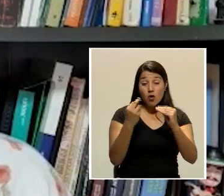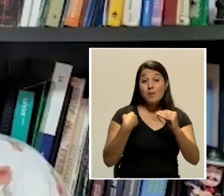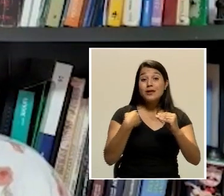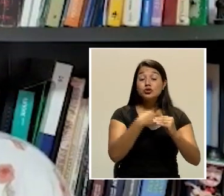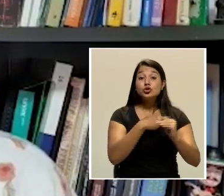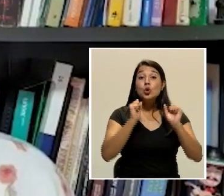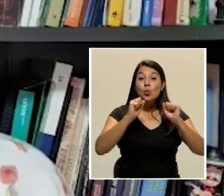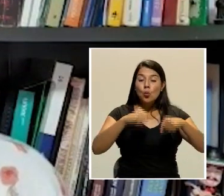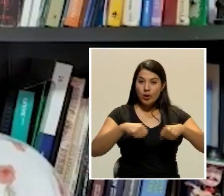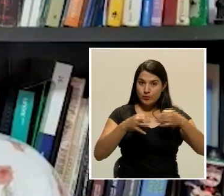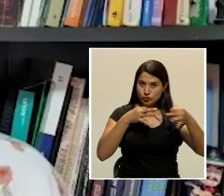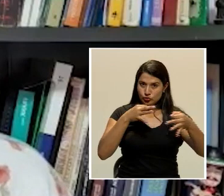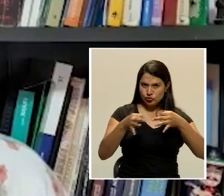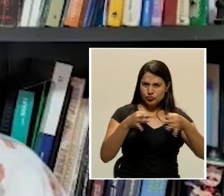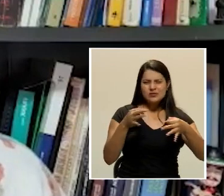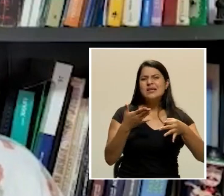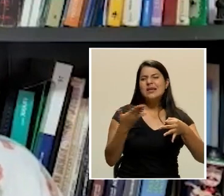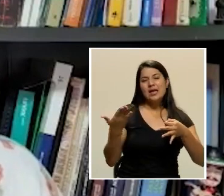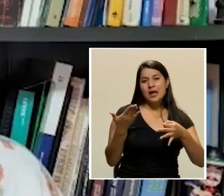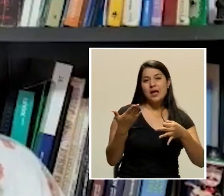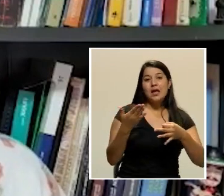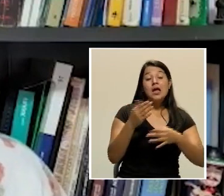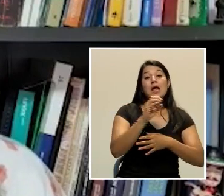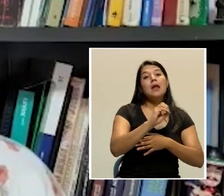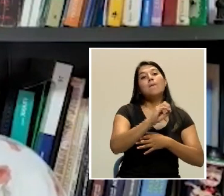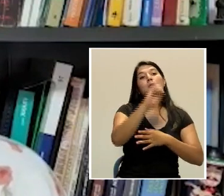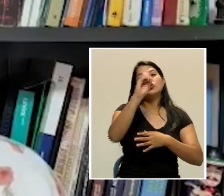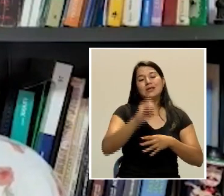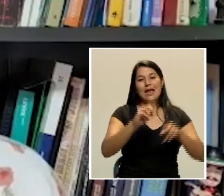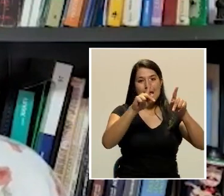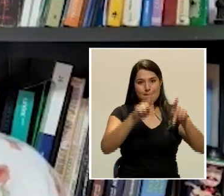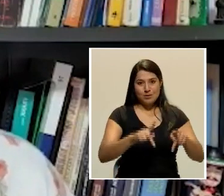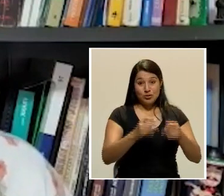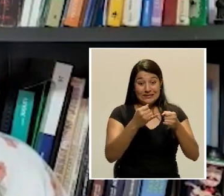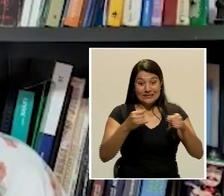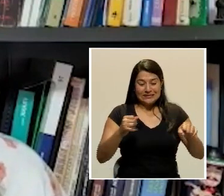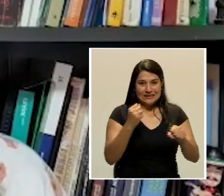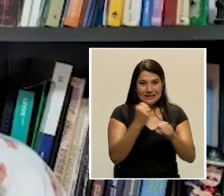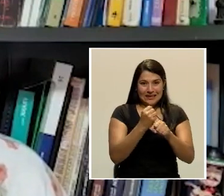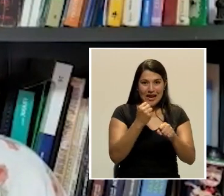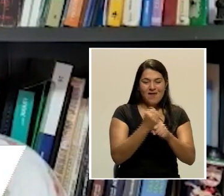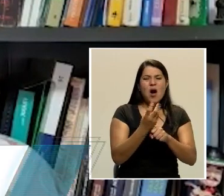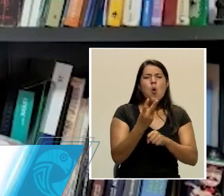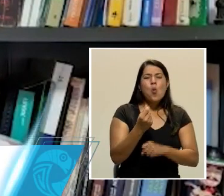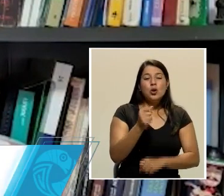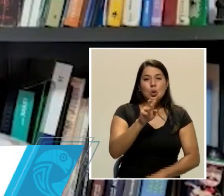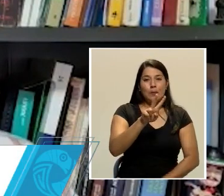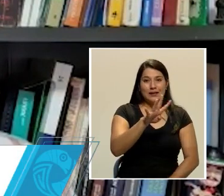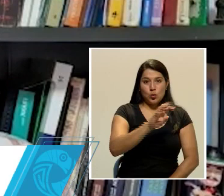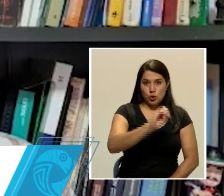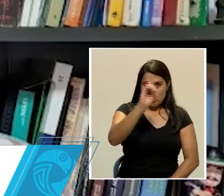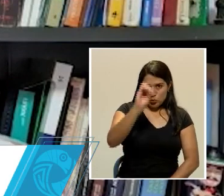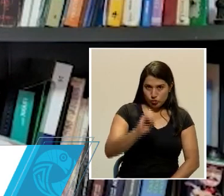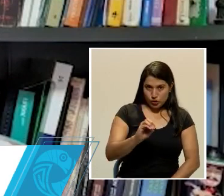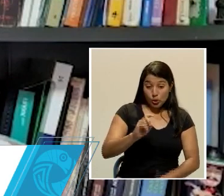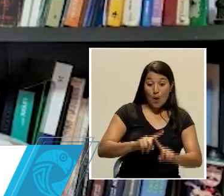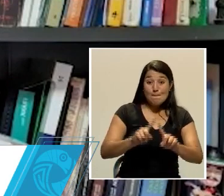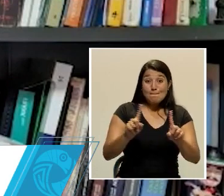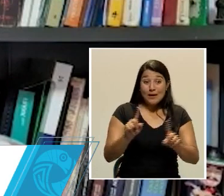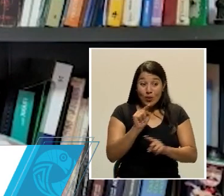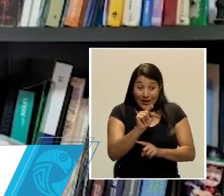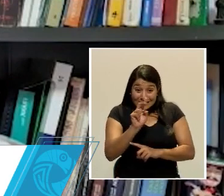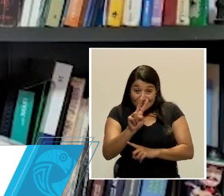mayor medida, bueno, está el nivel de tasa de desempleo abierto que llega al 24%, pero si analizamos este indicador separados entre